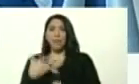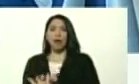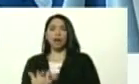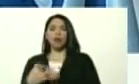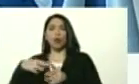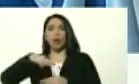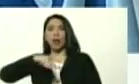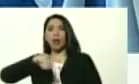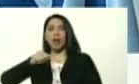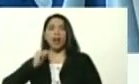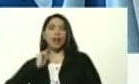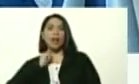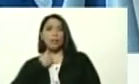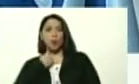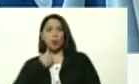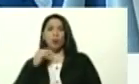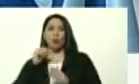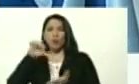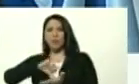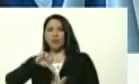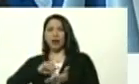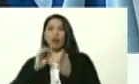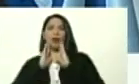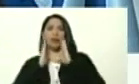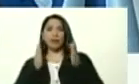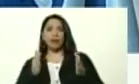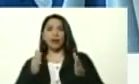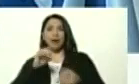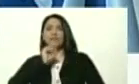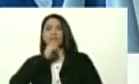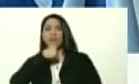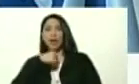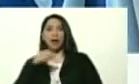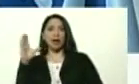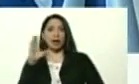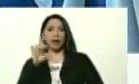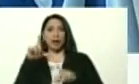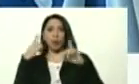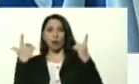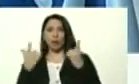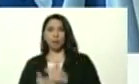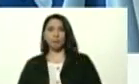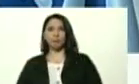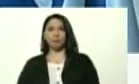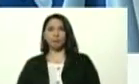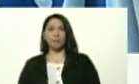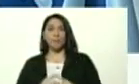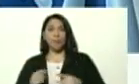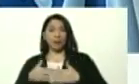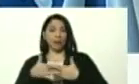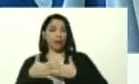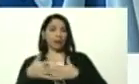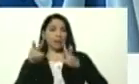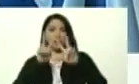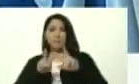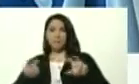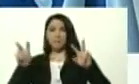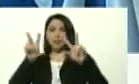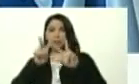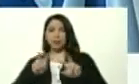como dije inicialmente, en la carretera Vieja Caracas-La Guaira. Para adelantar las